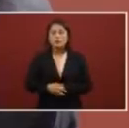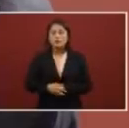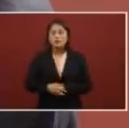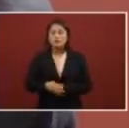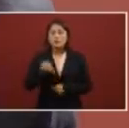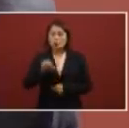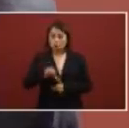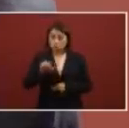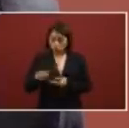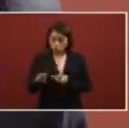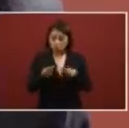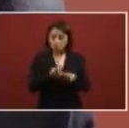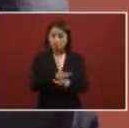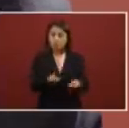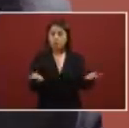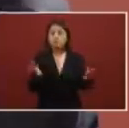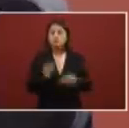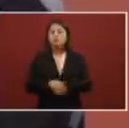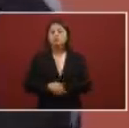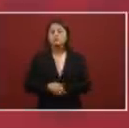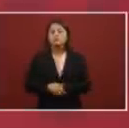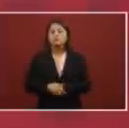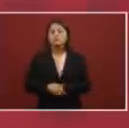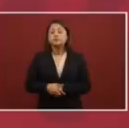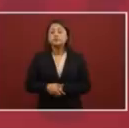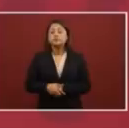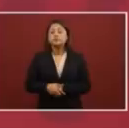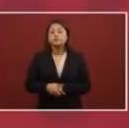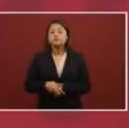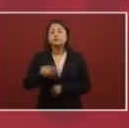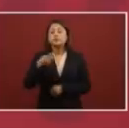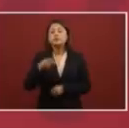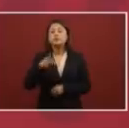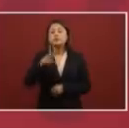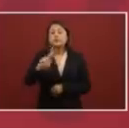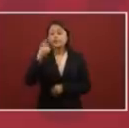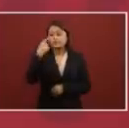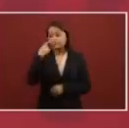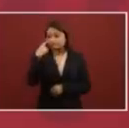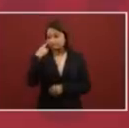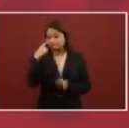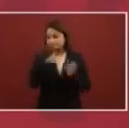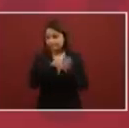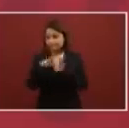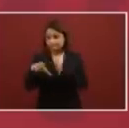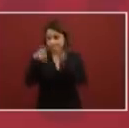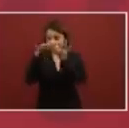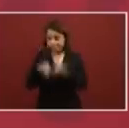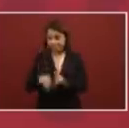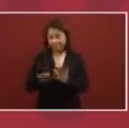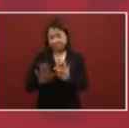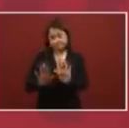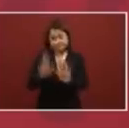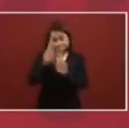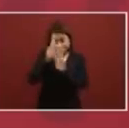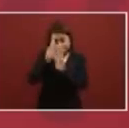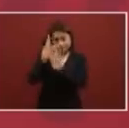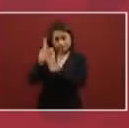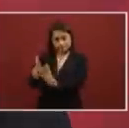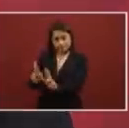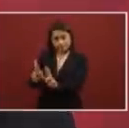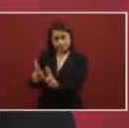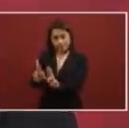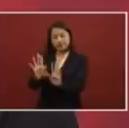Sí, nada más que la prensa, con todo respeto, o sea, no quiero